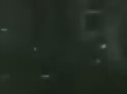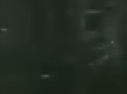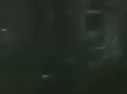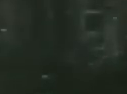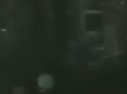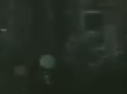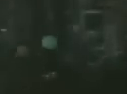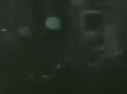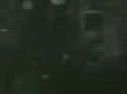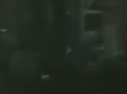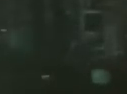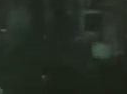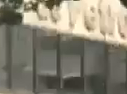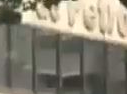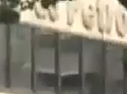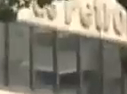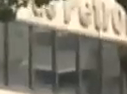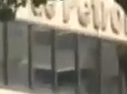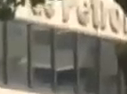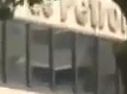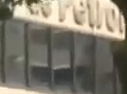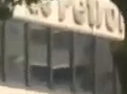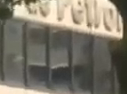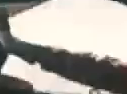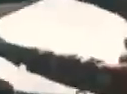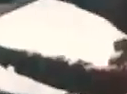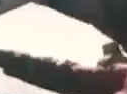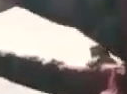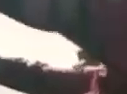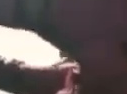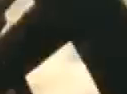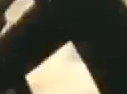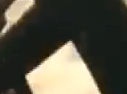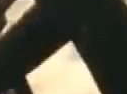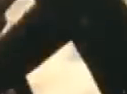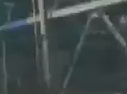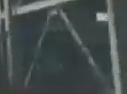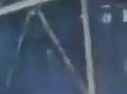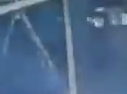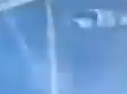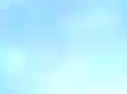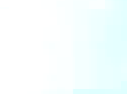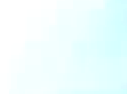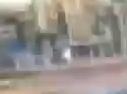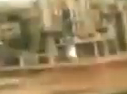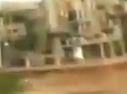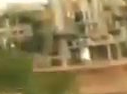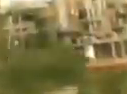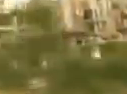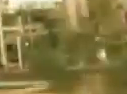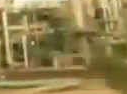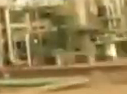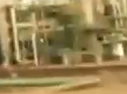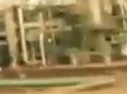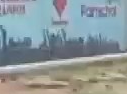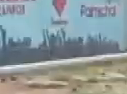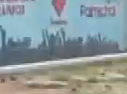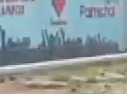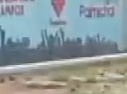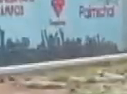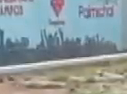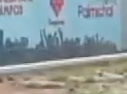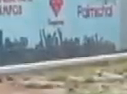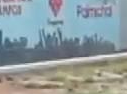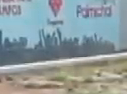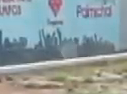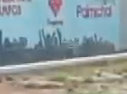2002. Ahí empezó la guerra económica intensa, apuntando a la industria petrolera venezolana para derrocar al comandante